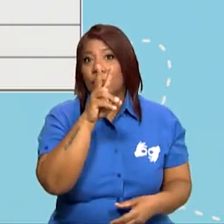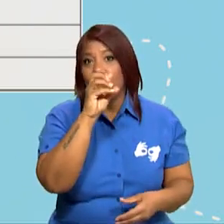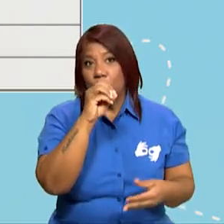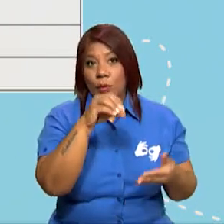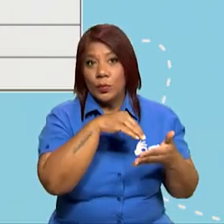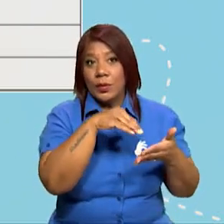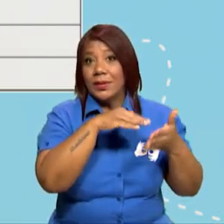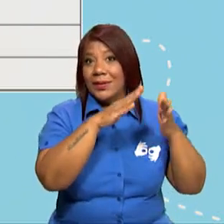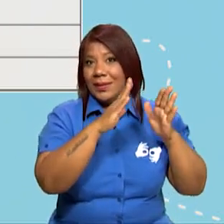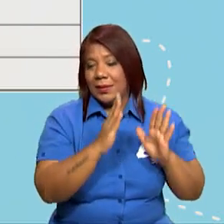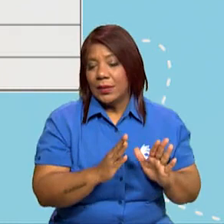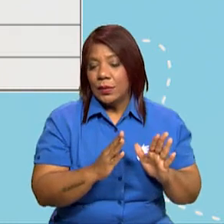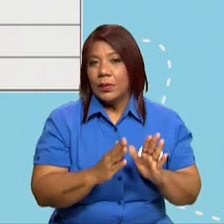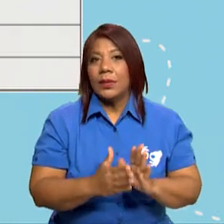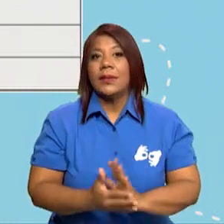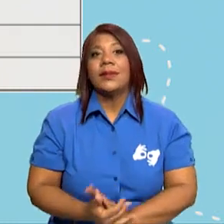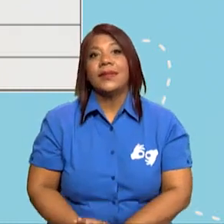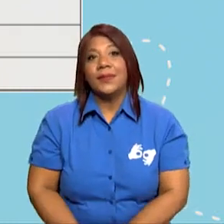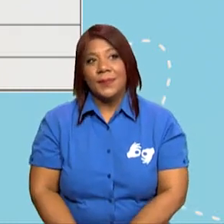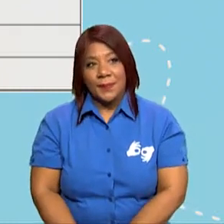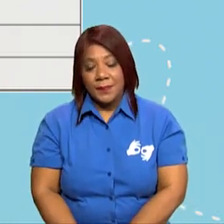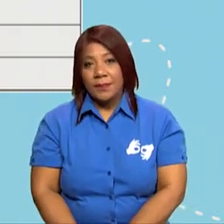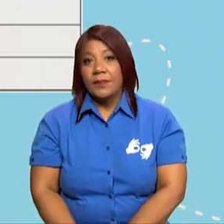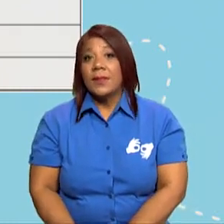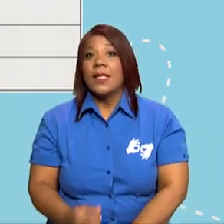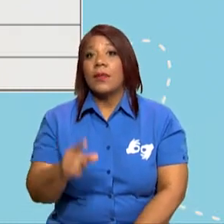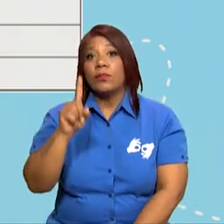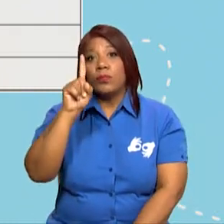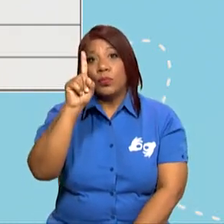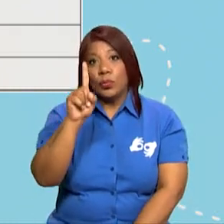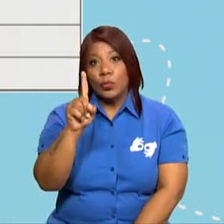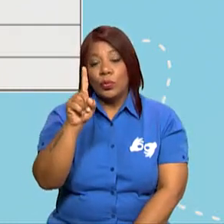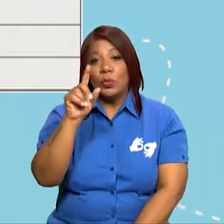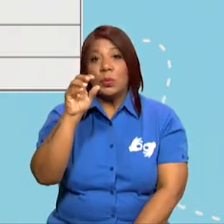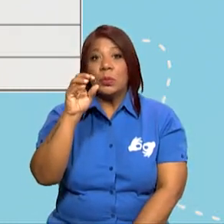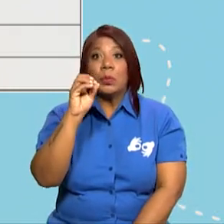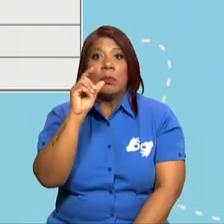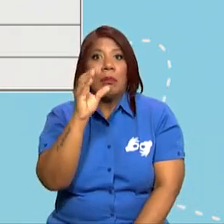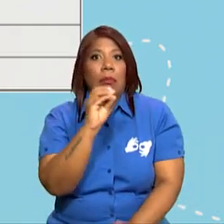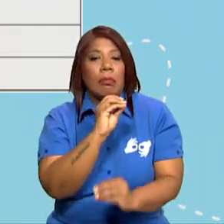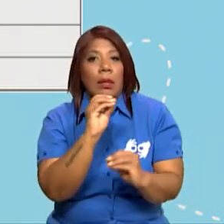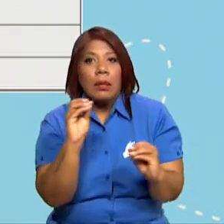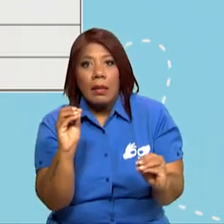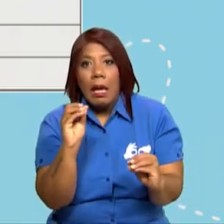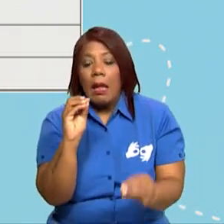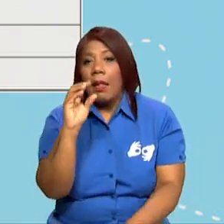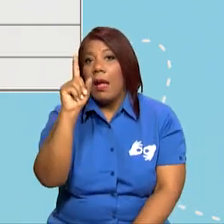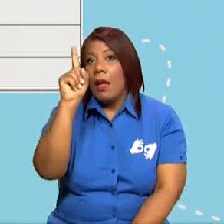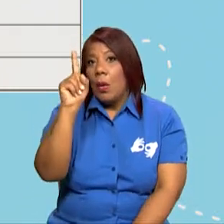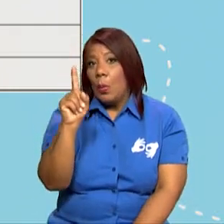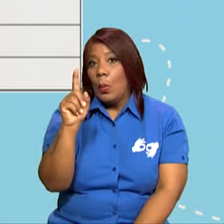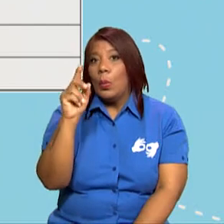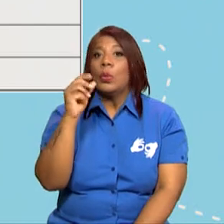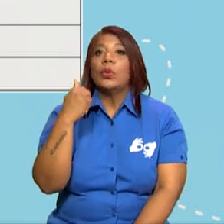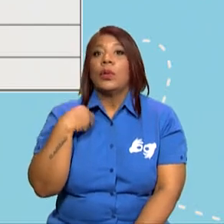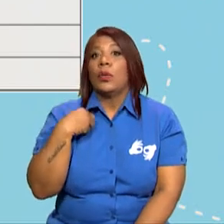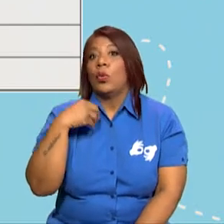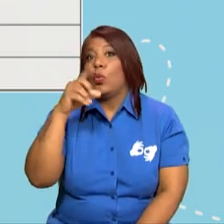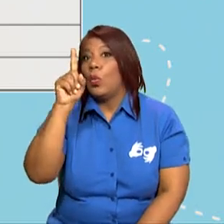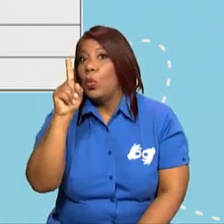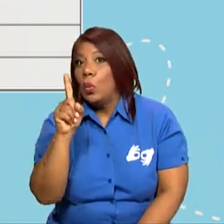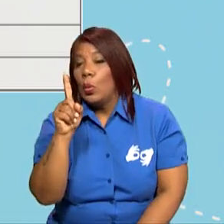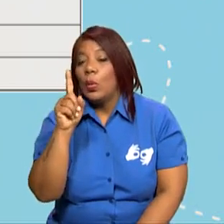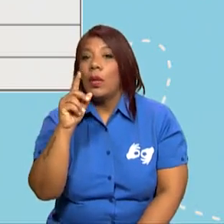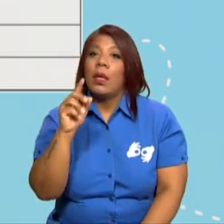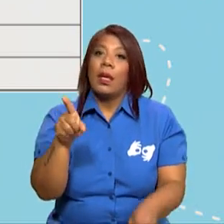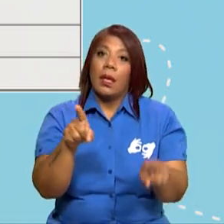número de hermanos. Y abajo de los números de hermanos están las posibles respuestas. Cero, los que tienen cero